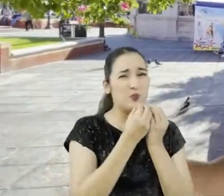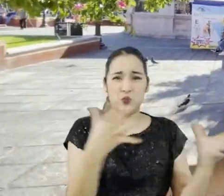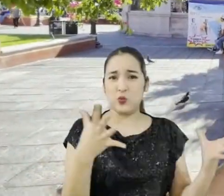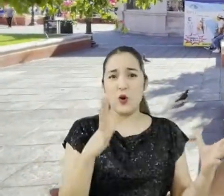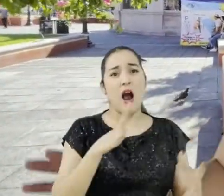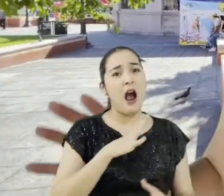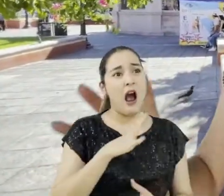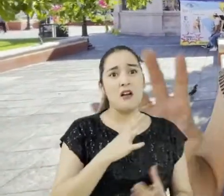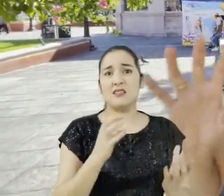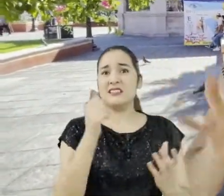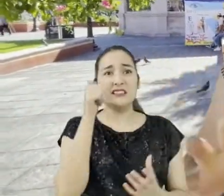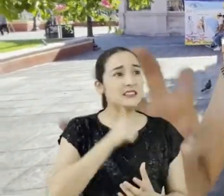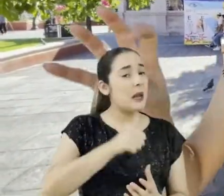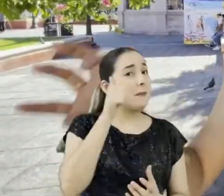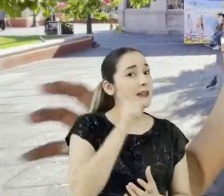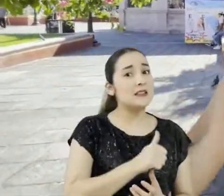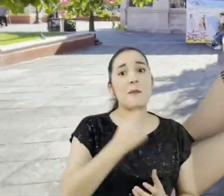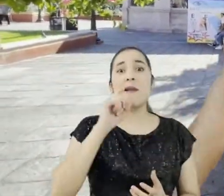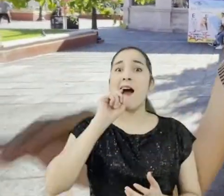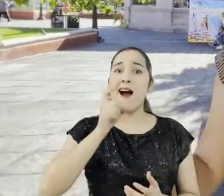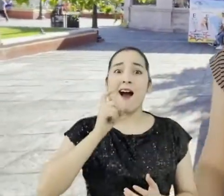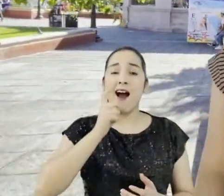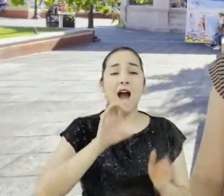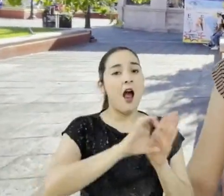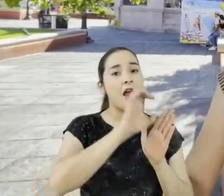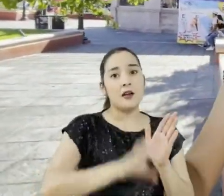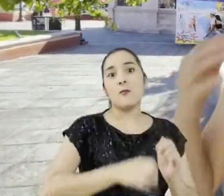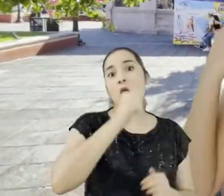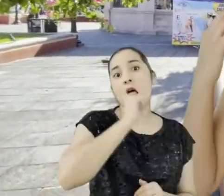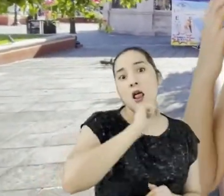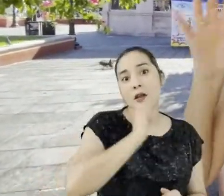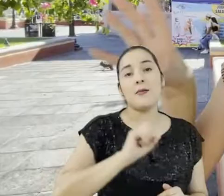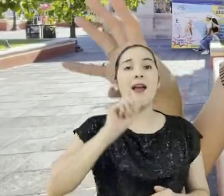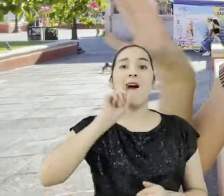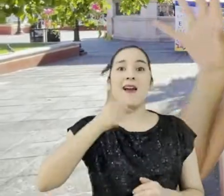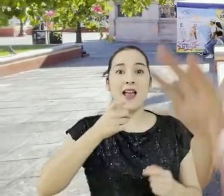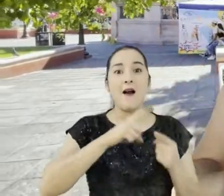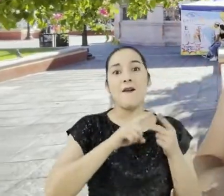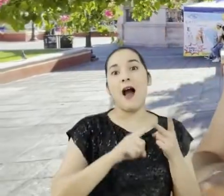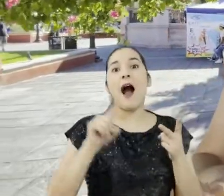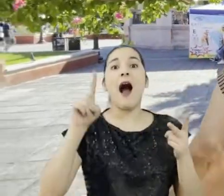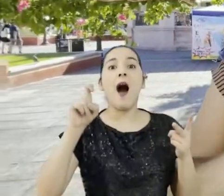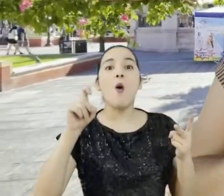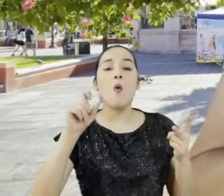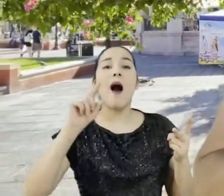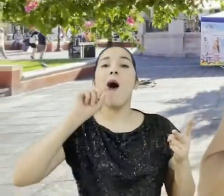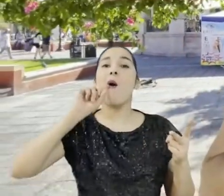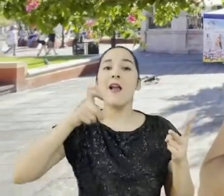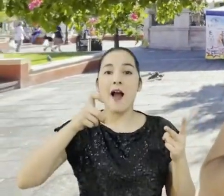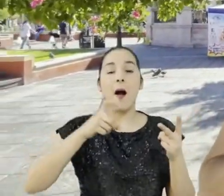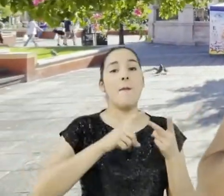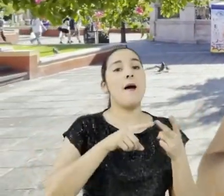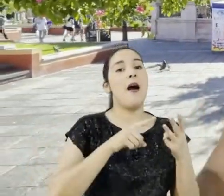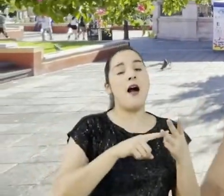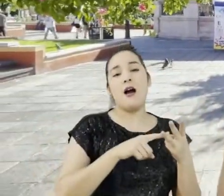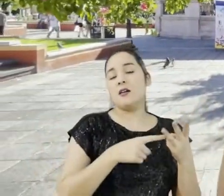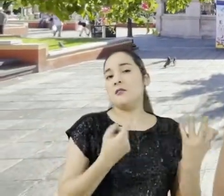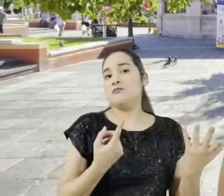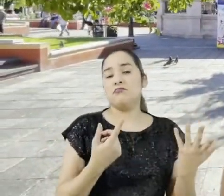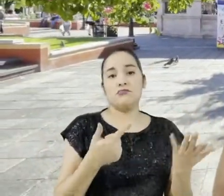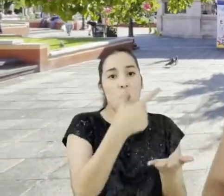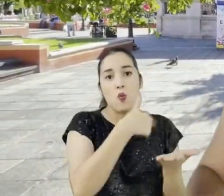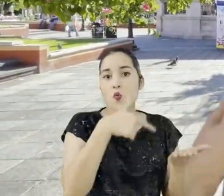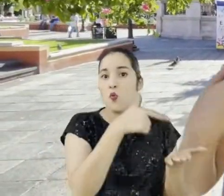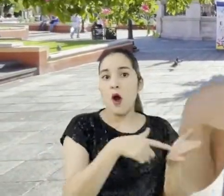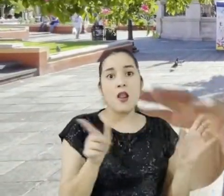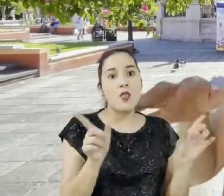hay sabor guayaba, un agua en un restaurante hay de guayaba. Hay tiendas donde solamente venden dulces de